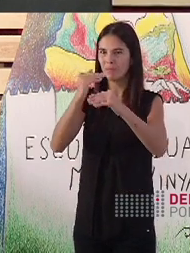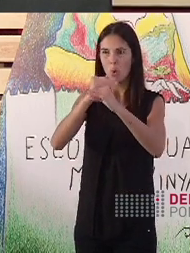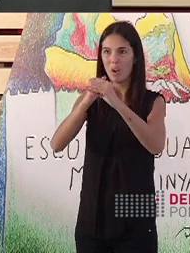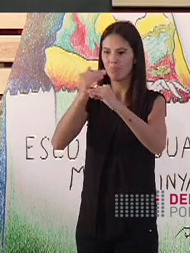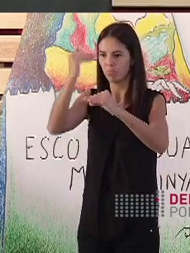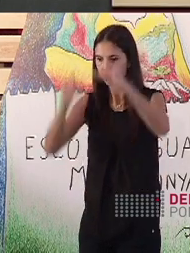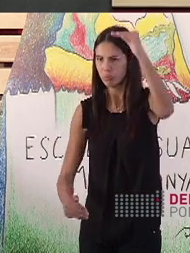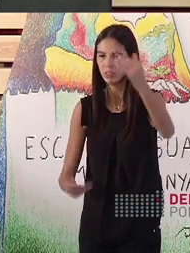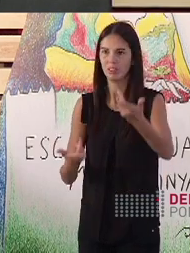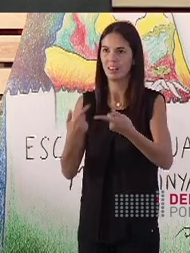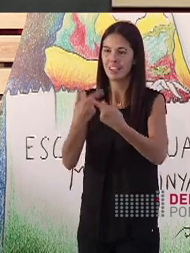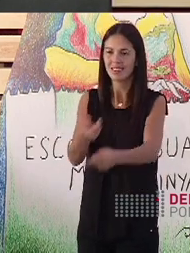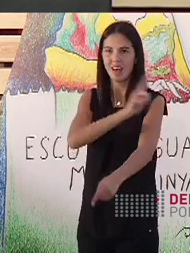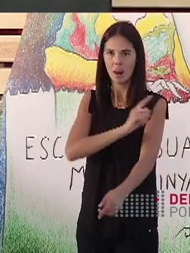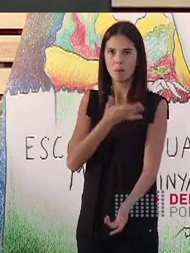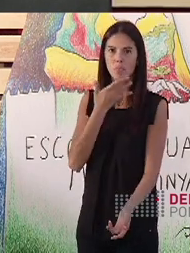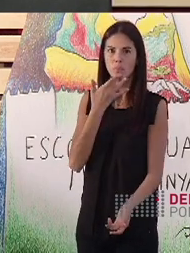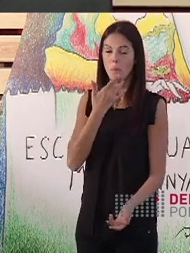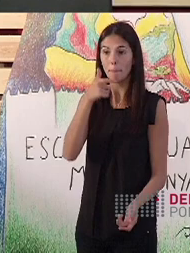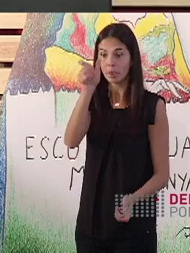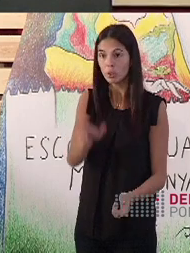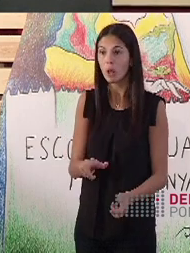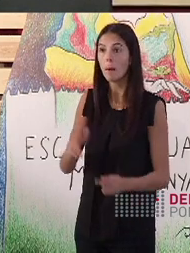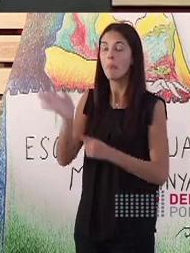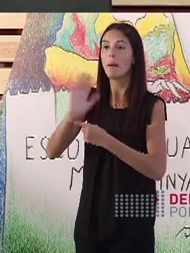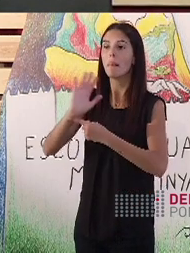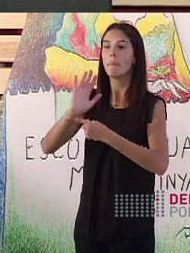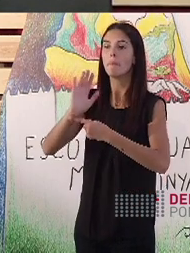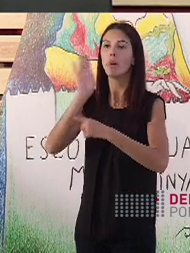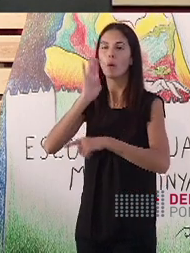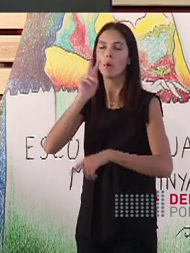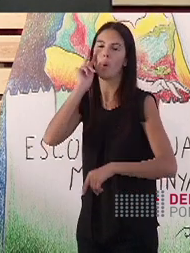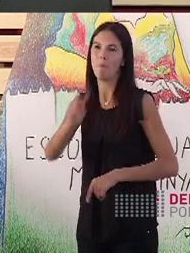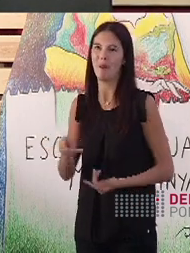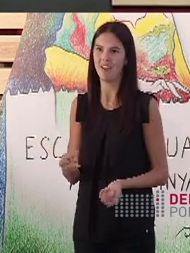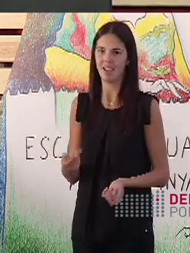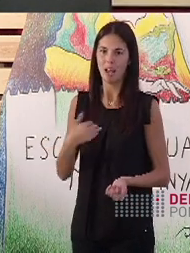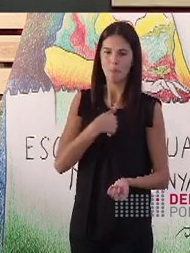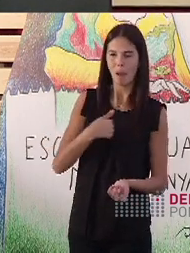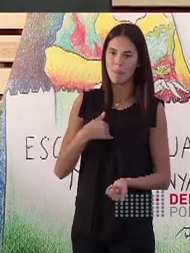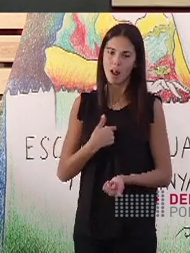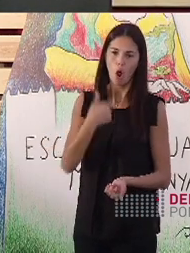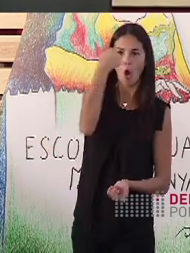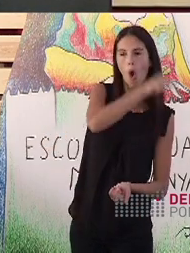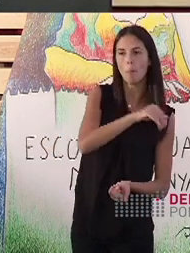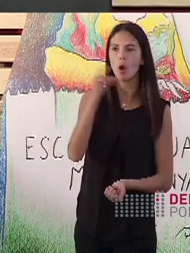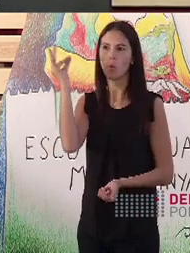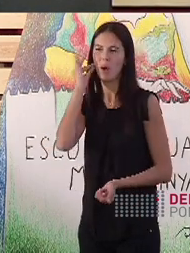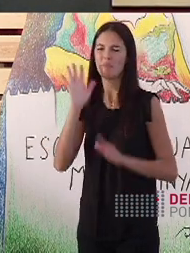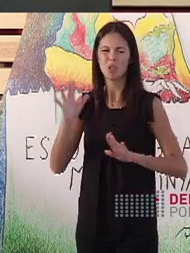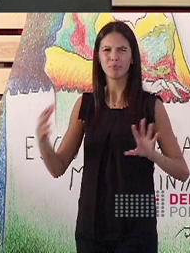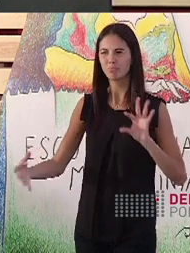manifiesta que cualquier persona que ve una película porno sabe si es hombre o mujer, cuál es su papel en esta vida. Pero esto tiene que ver con el